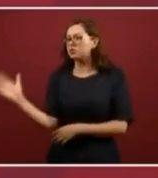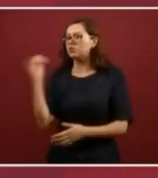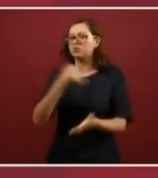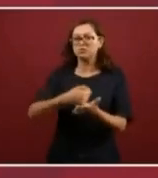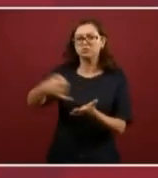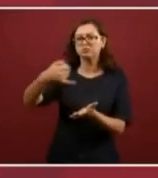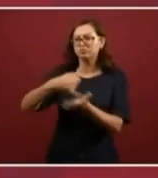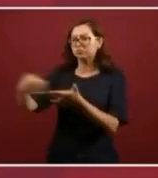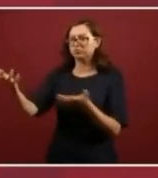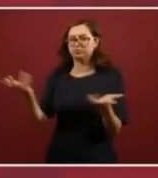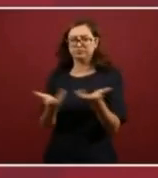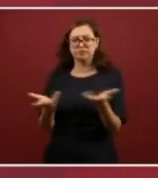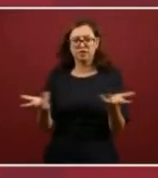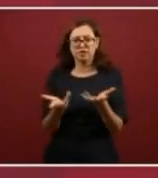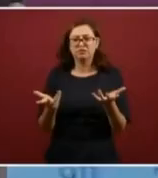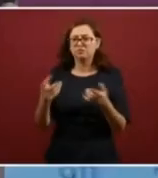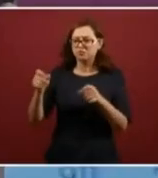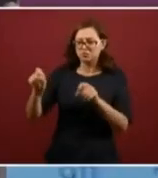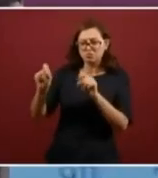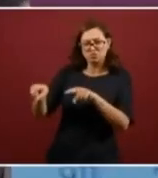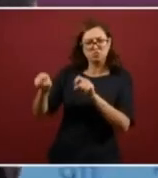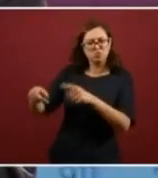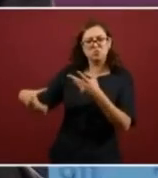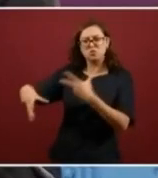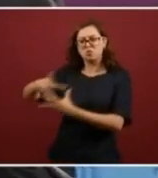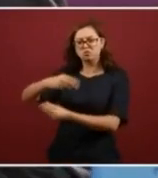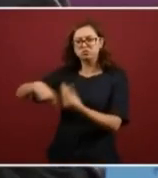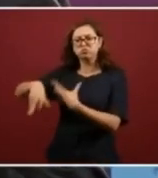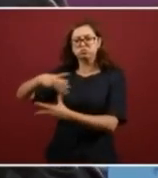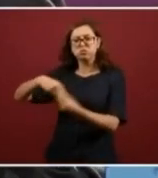autoconsumo o para la producción